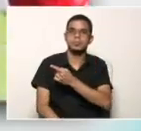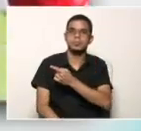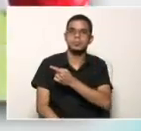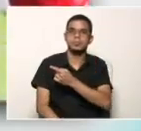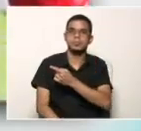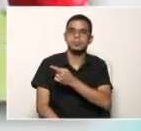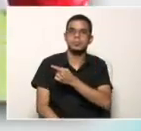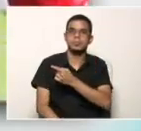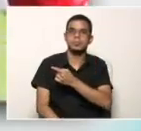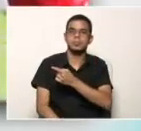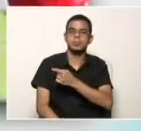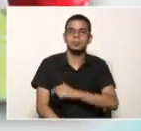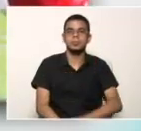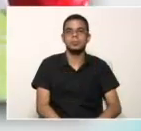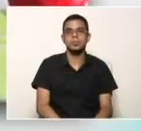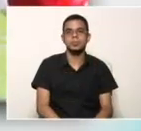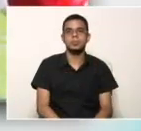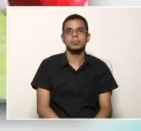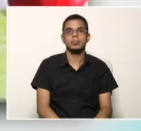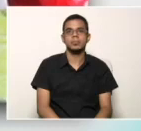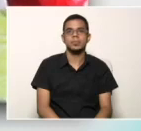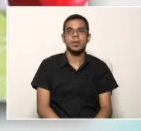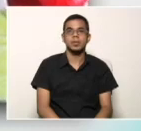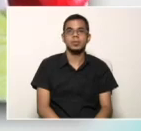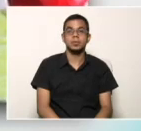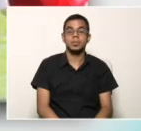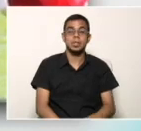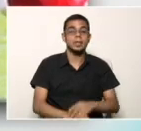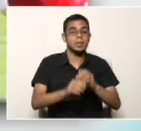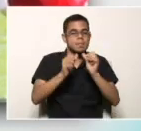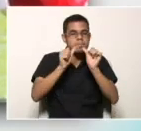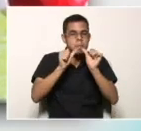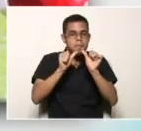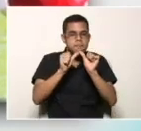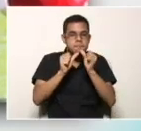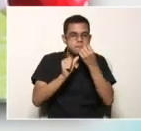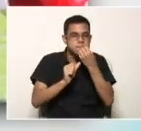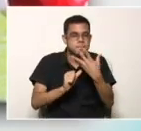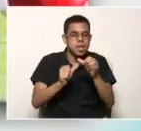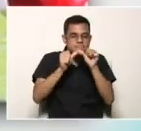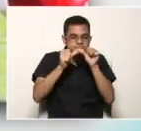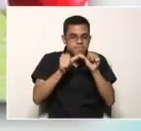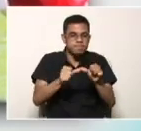abajo, ¿okay? Asegurándolo que esté bien.